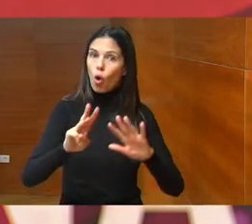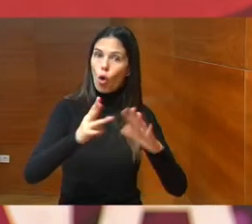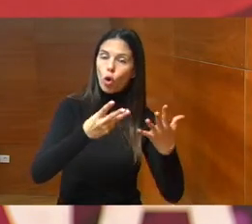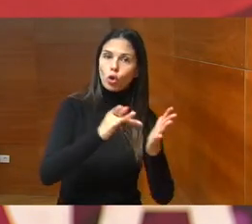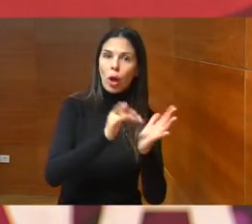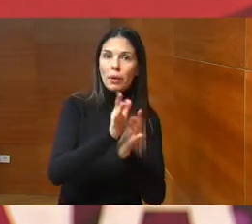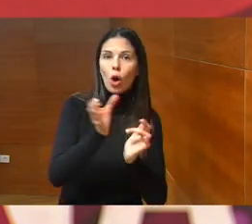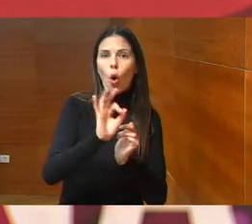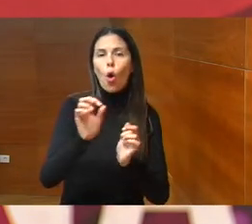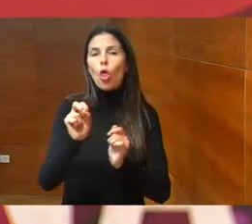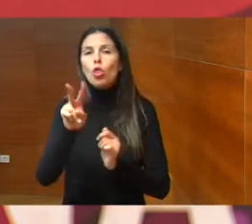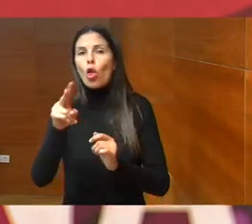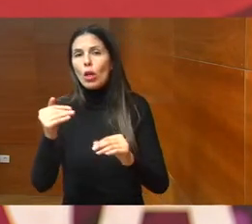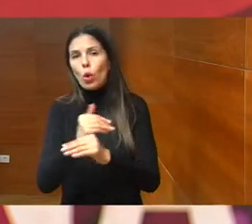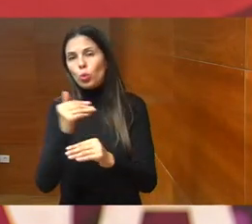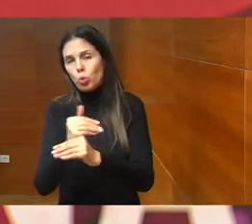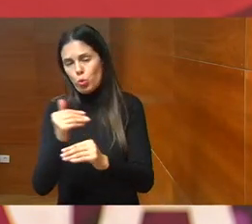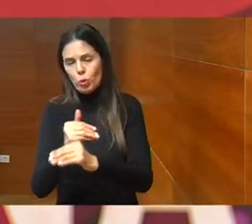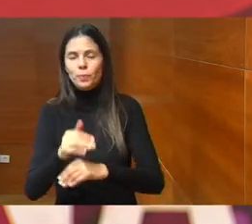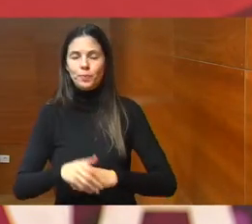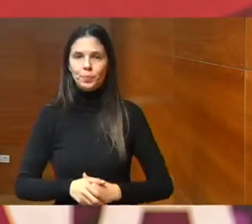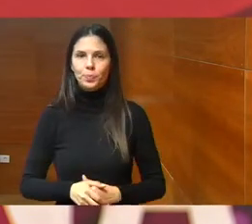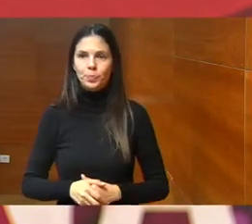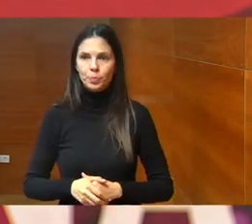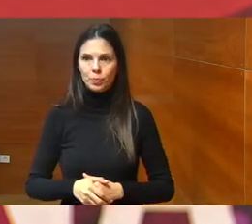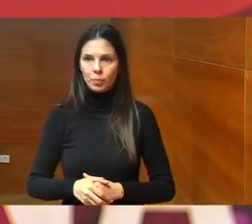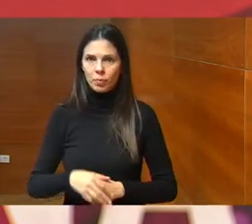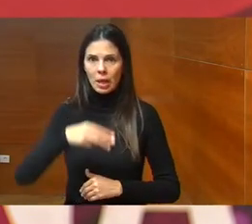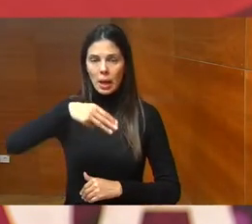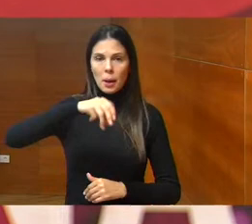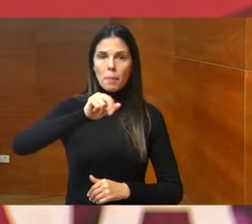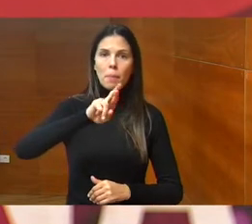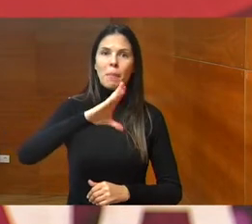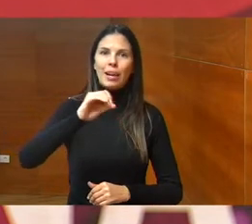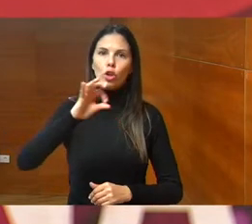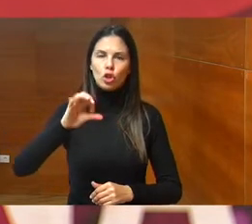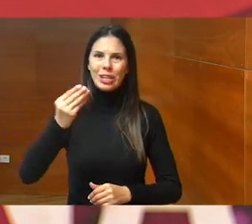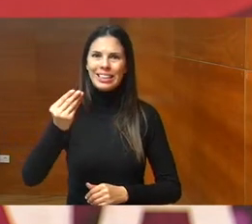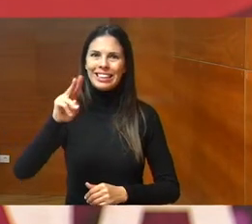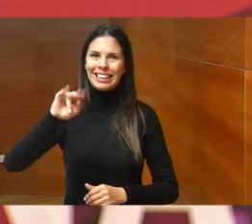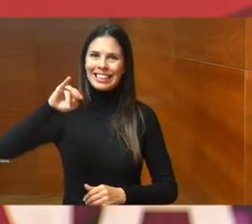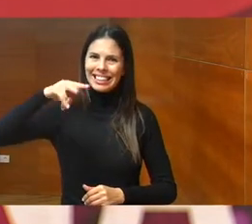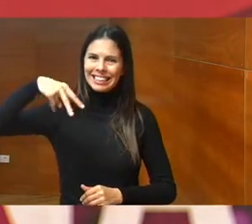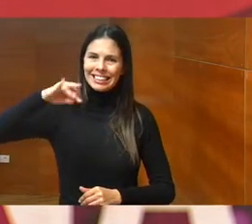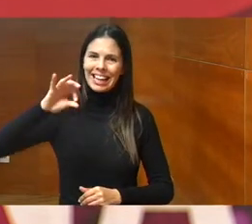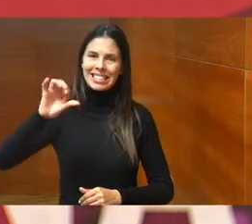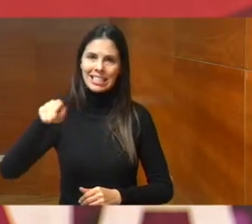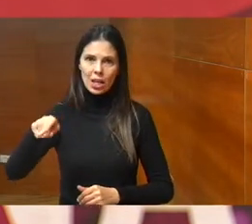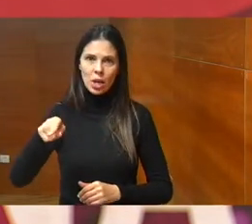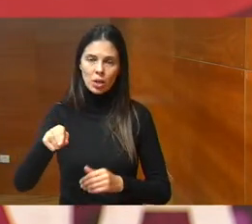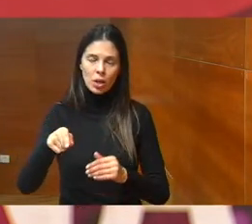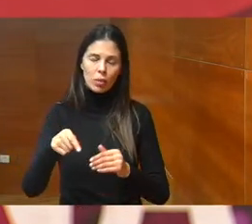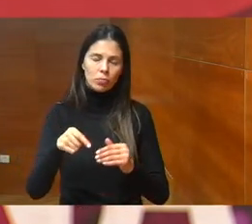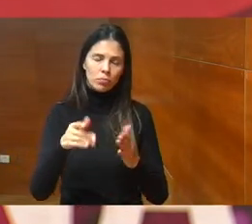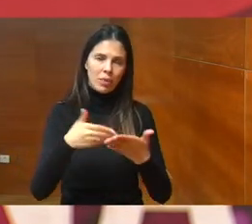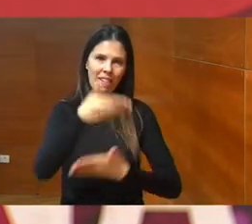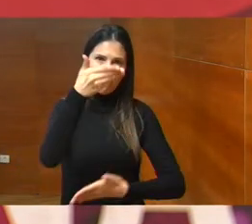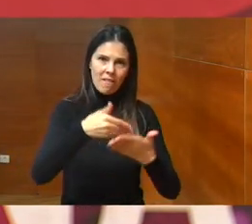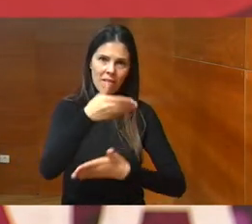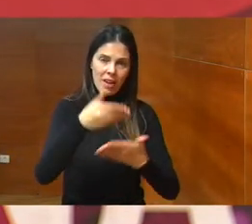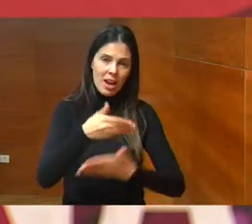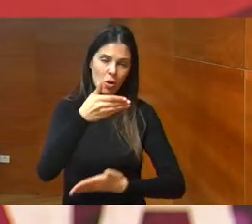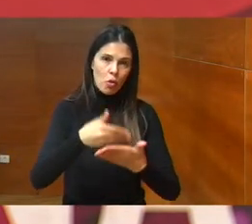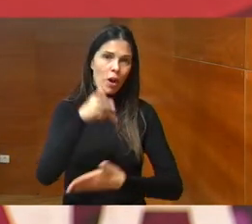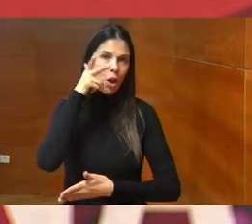12 de octubre octubre y Marcos quintas también un artículo de Faro de Vigo publica datos de hoy